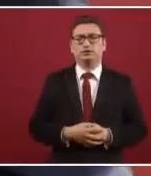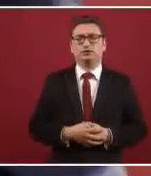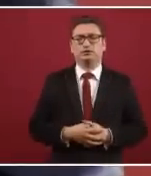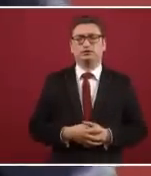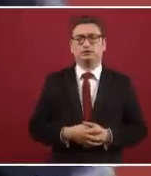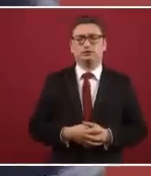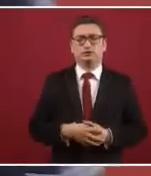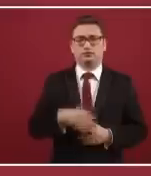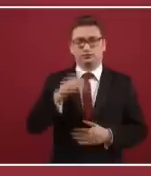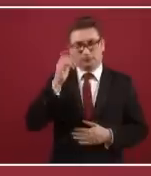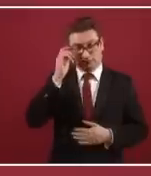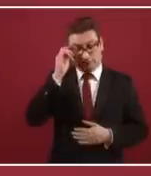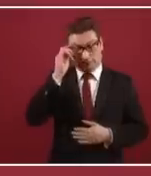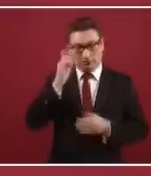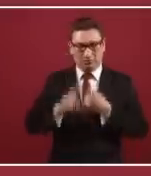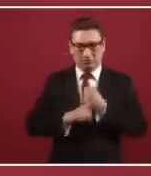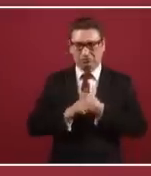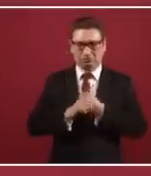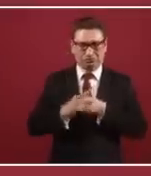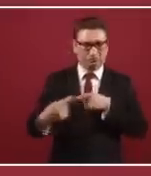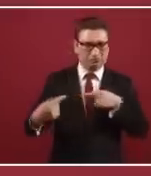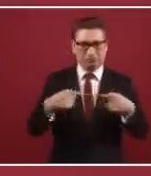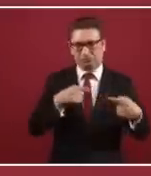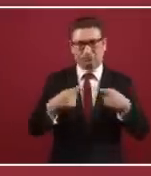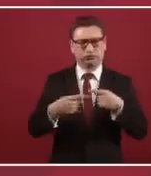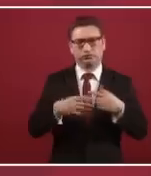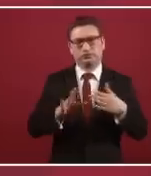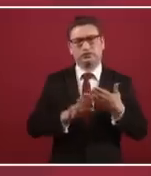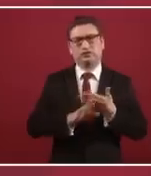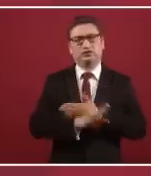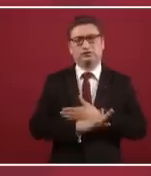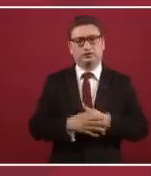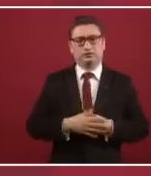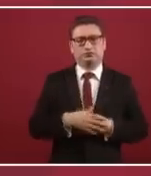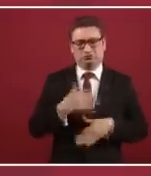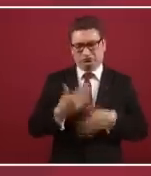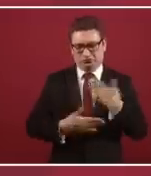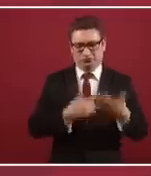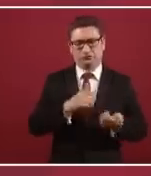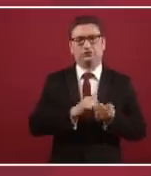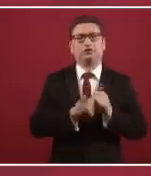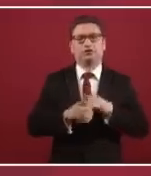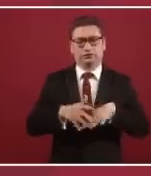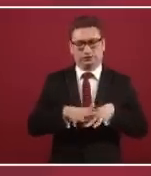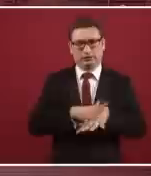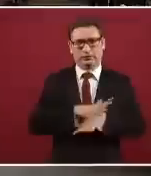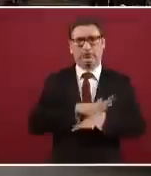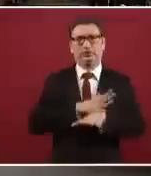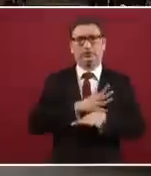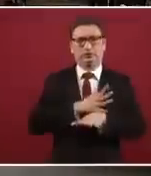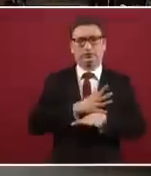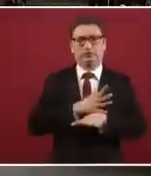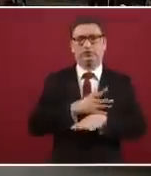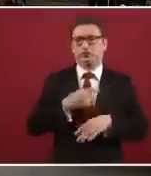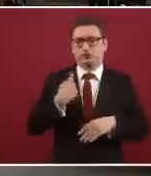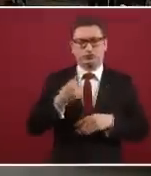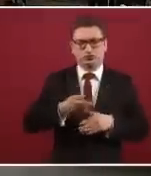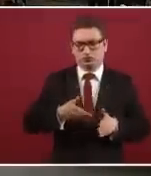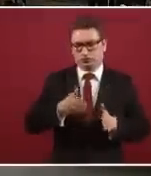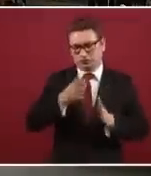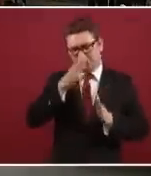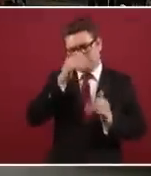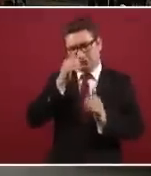la confrontación. Hay que ir al cambio por el camino de la concordia.